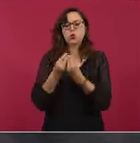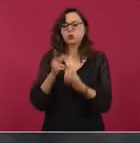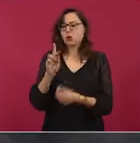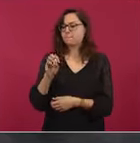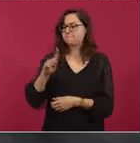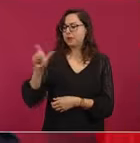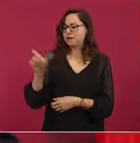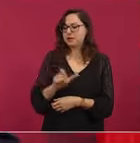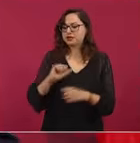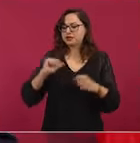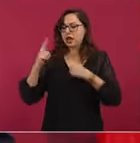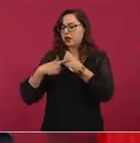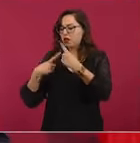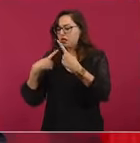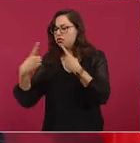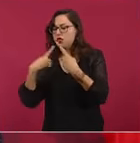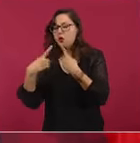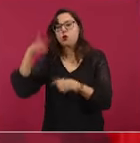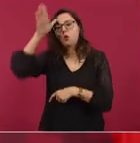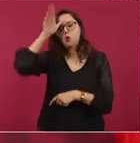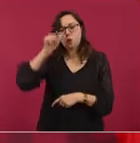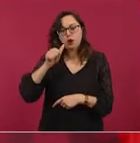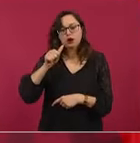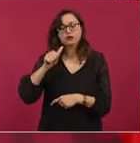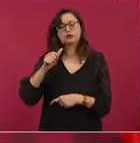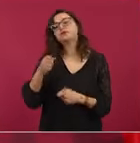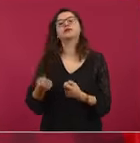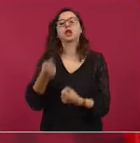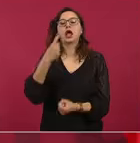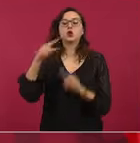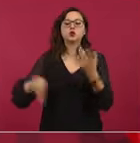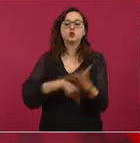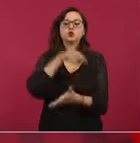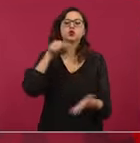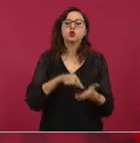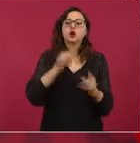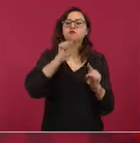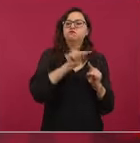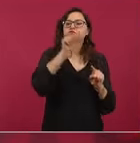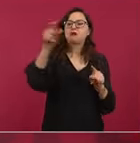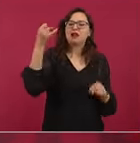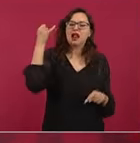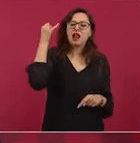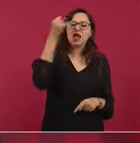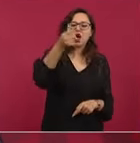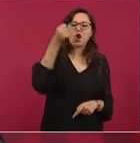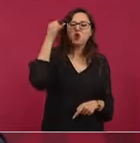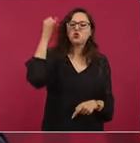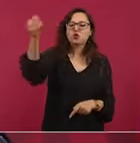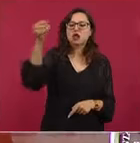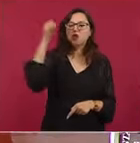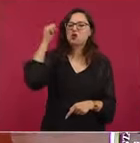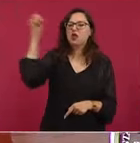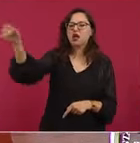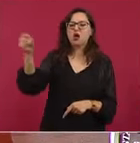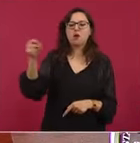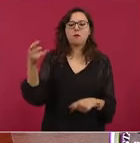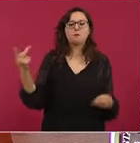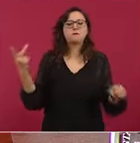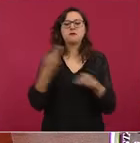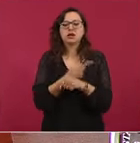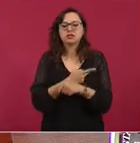a acuerdos. Hay lugares muy distantes donde, si la gente